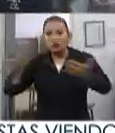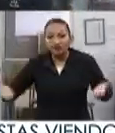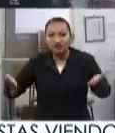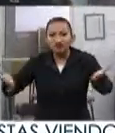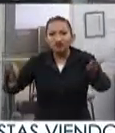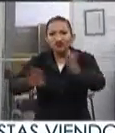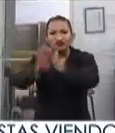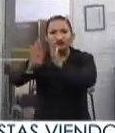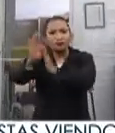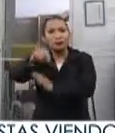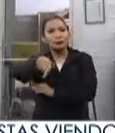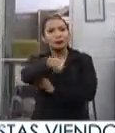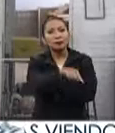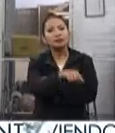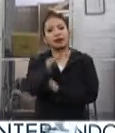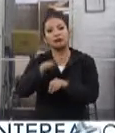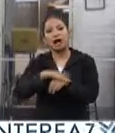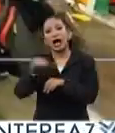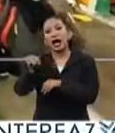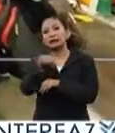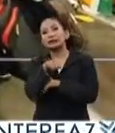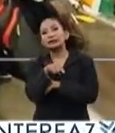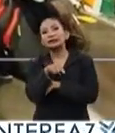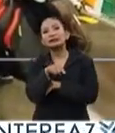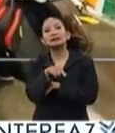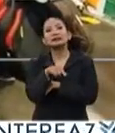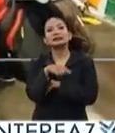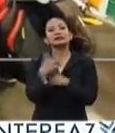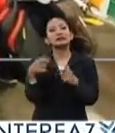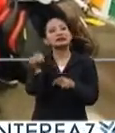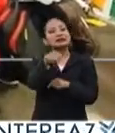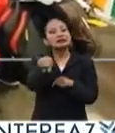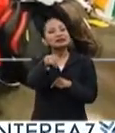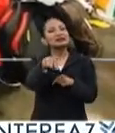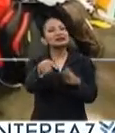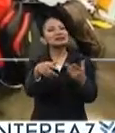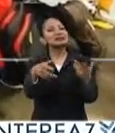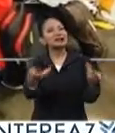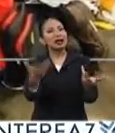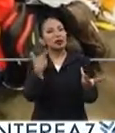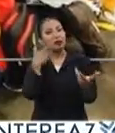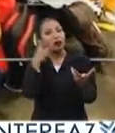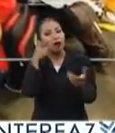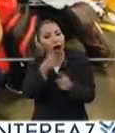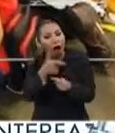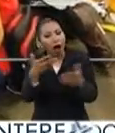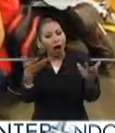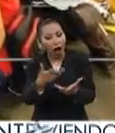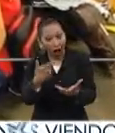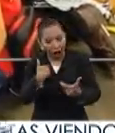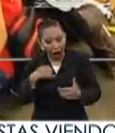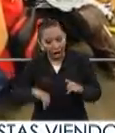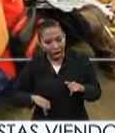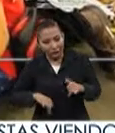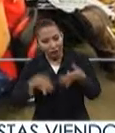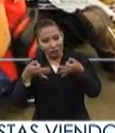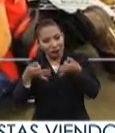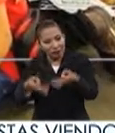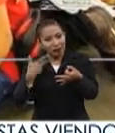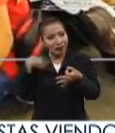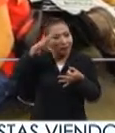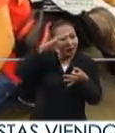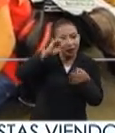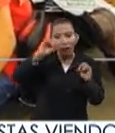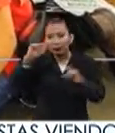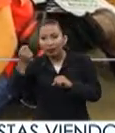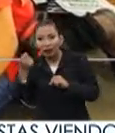jóvenes, y más que nada que ellos descubran su interés por ya sea la